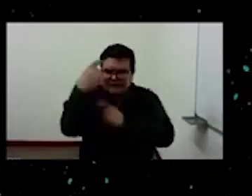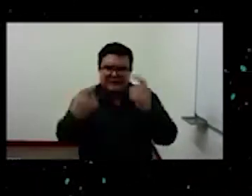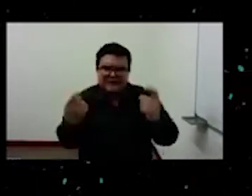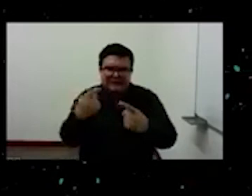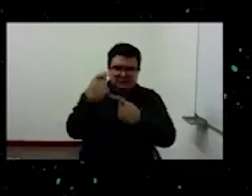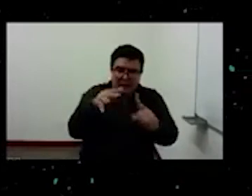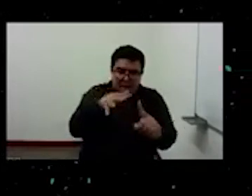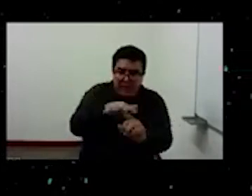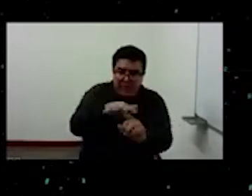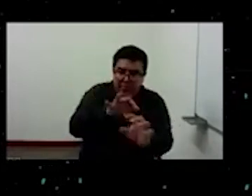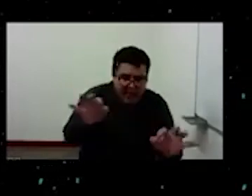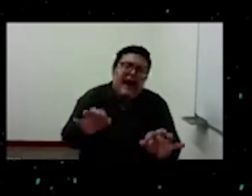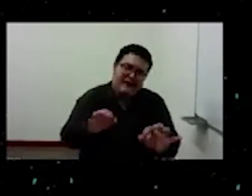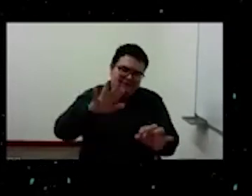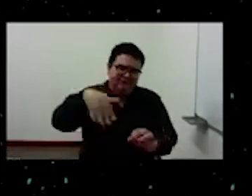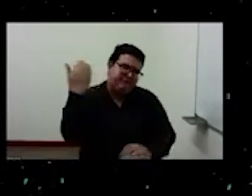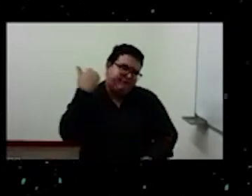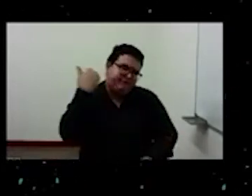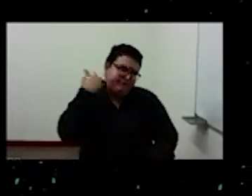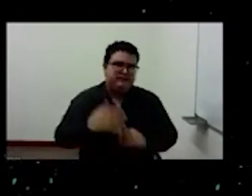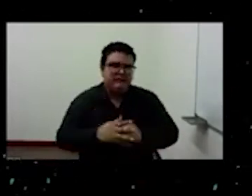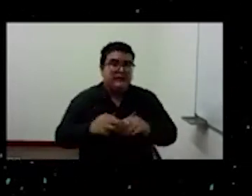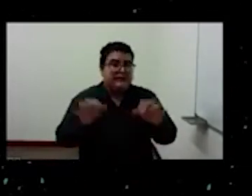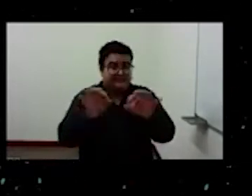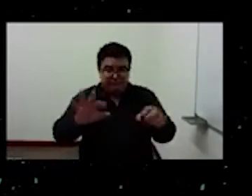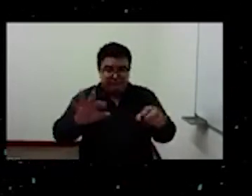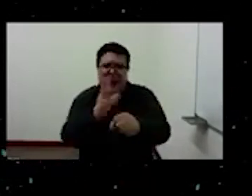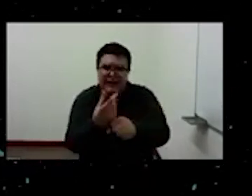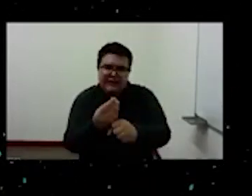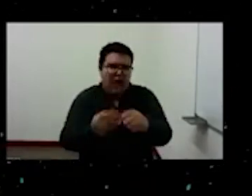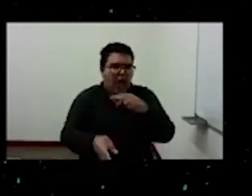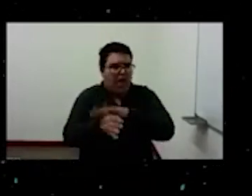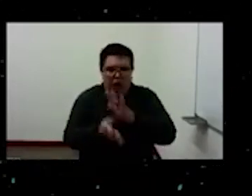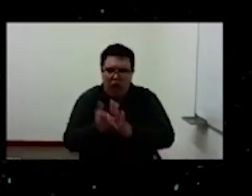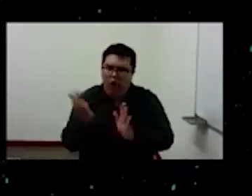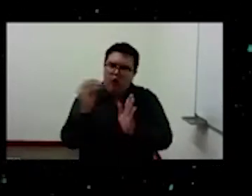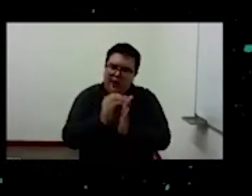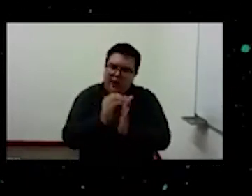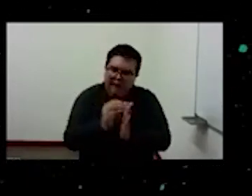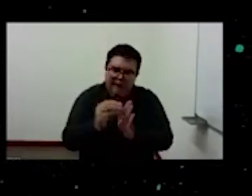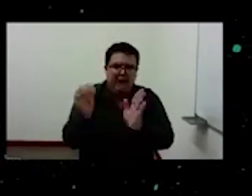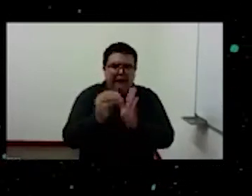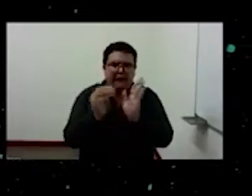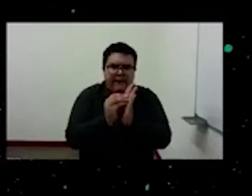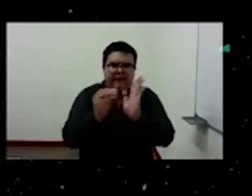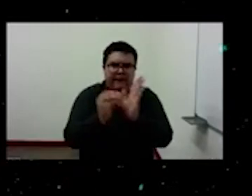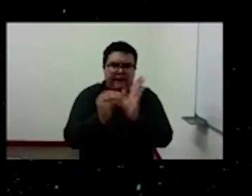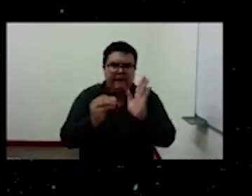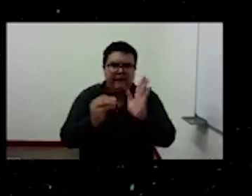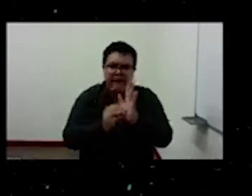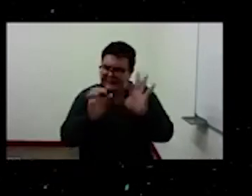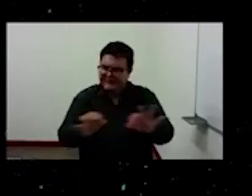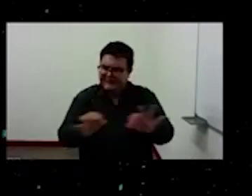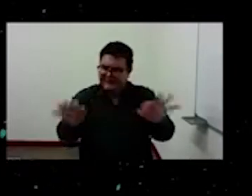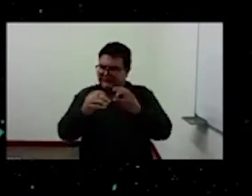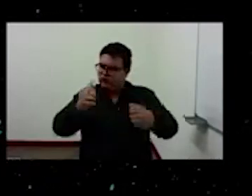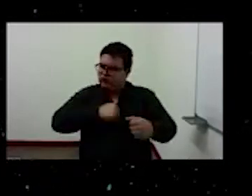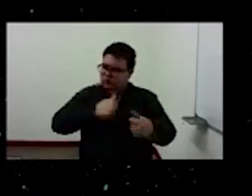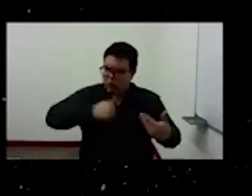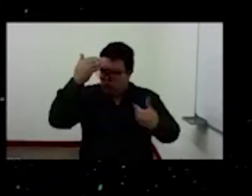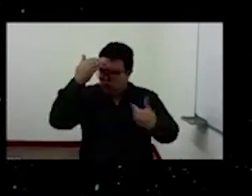ese acto, en la medida en que se hace una y otra vez, en la violenta implicación de destrucción inconsciente del